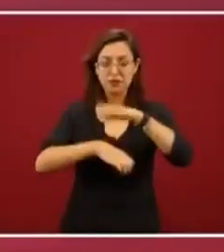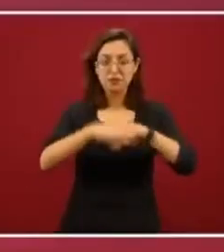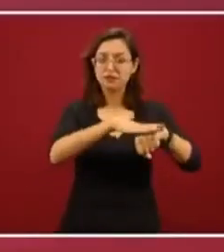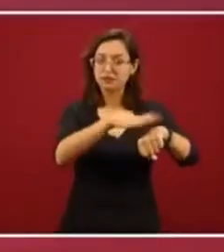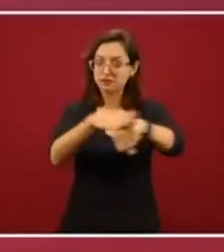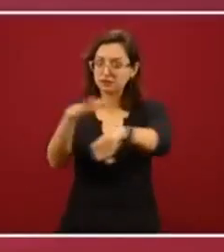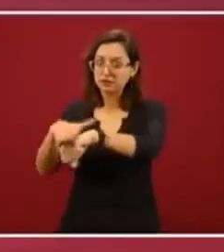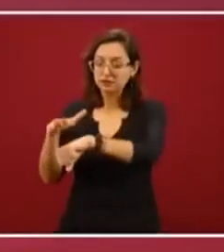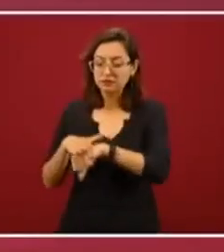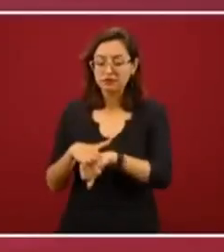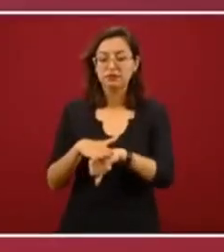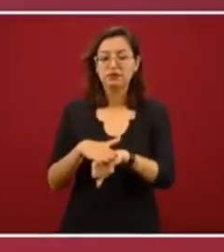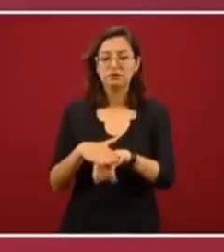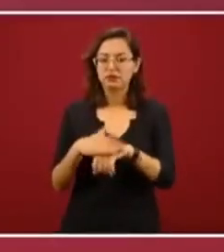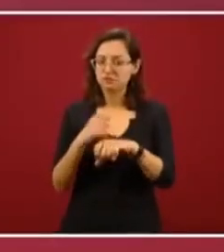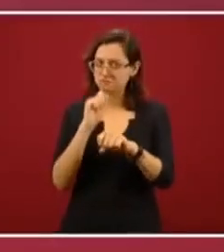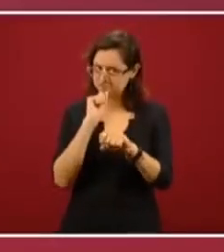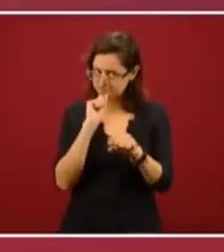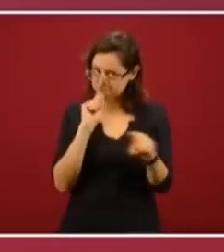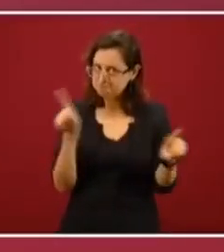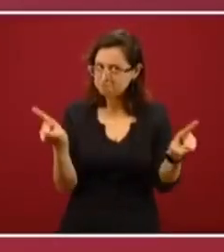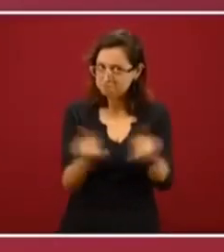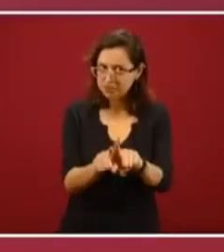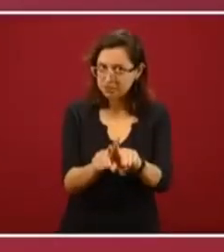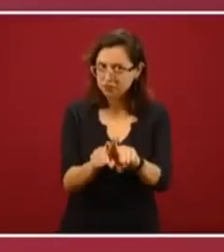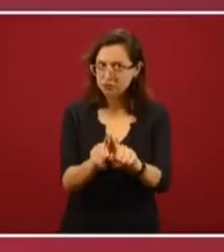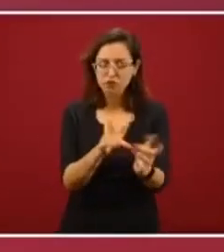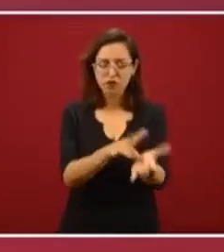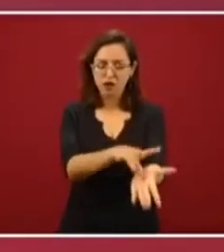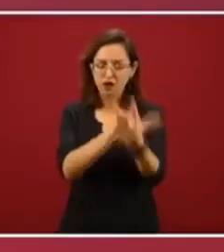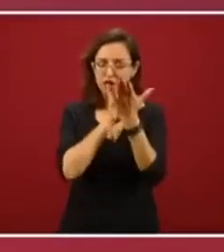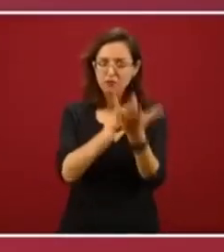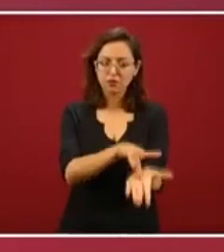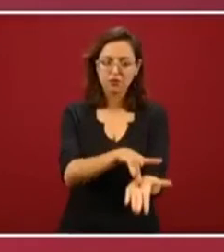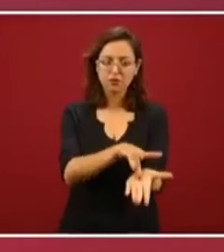que se solidaricen,